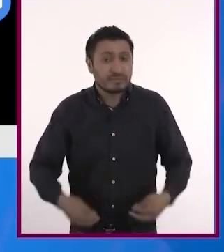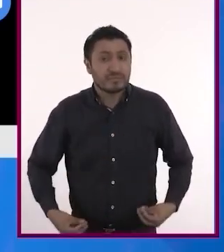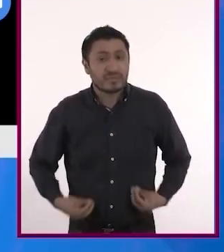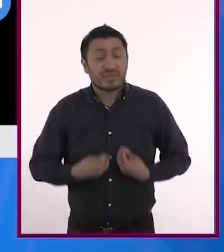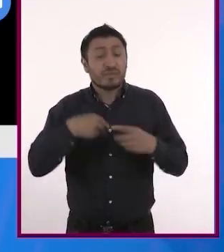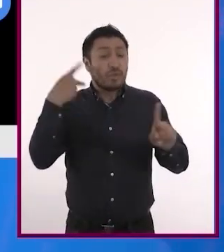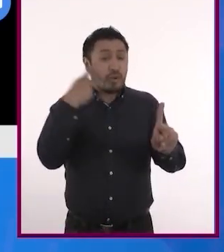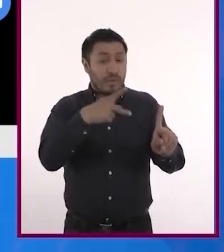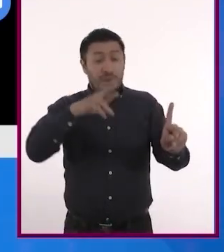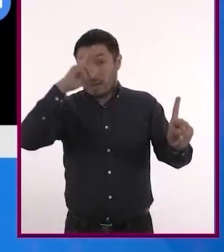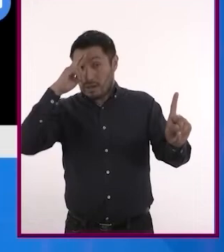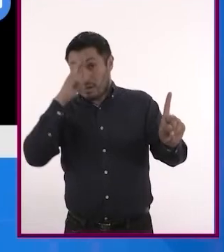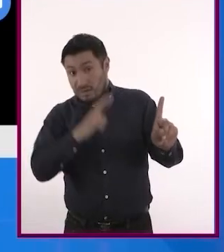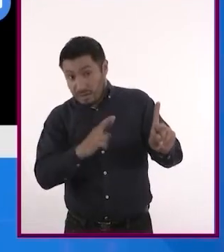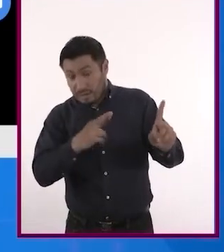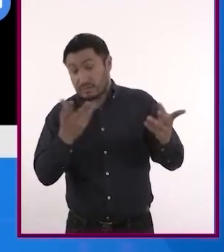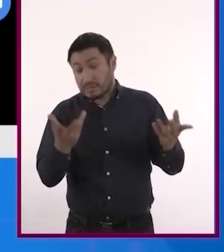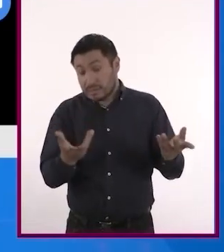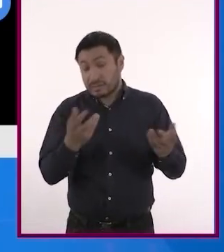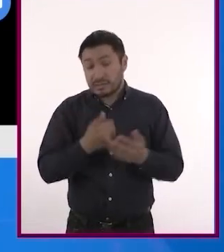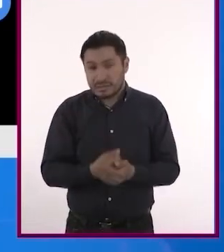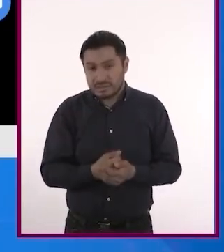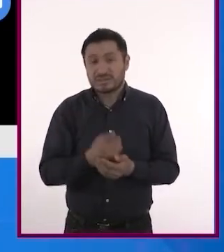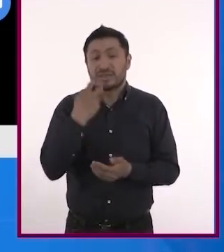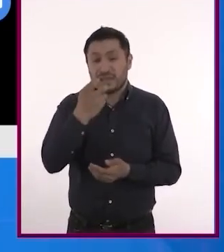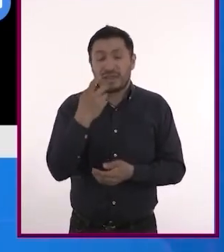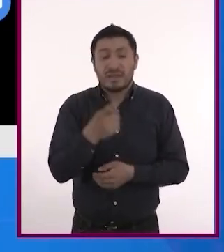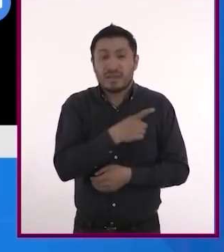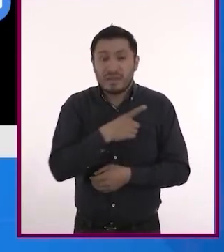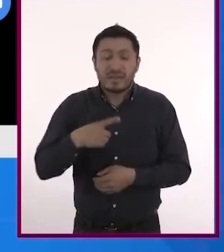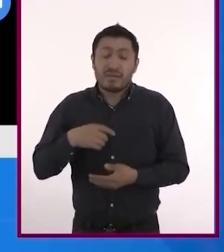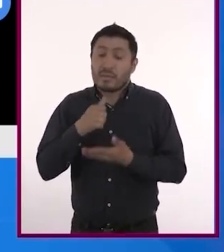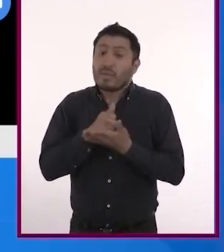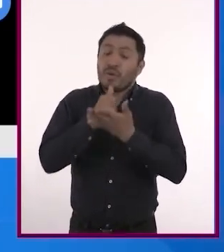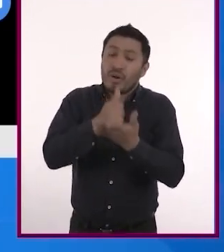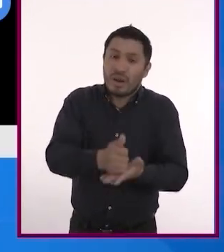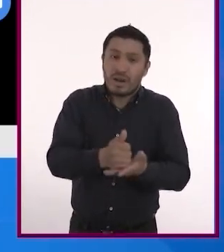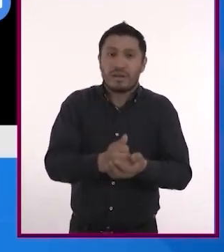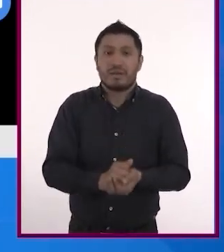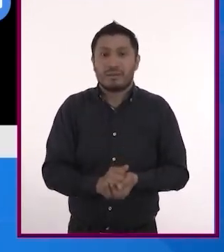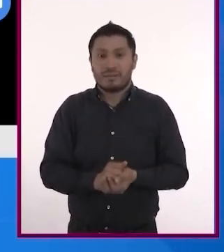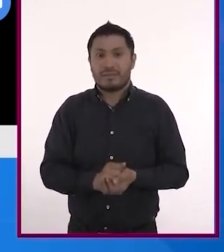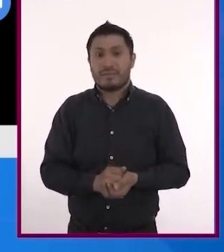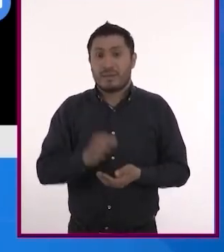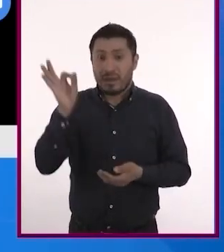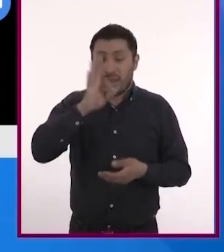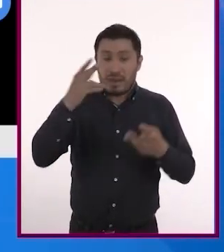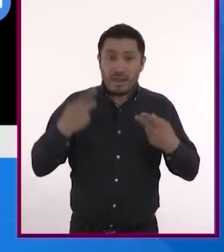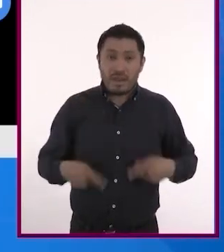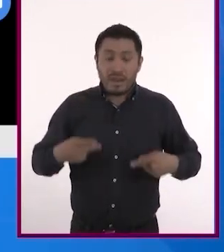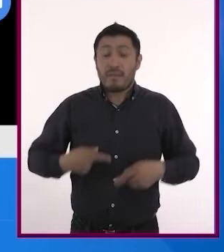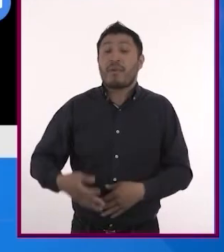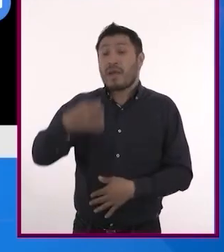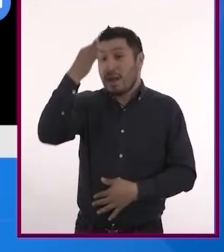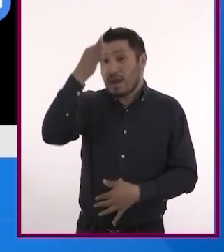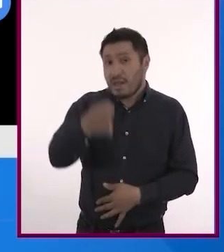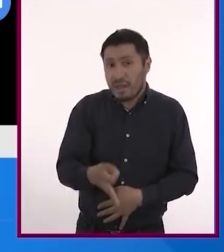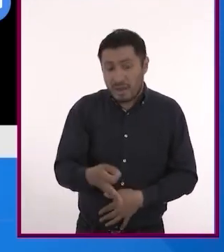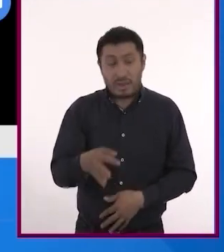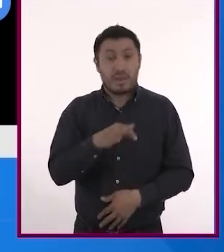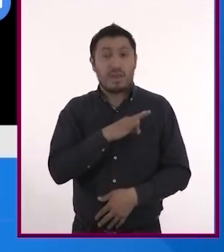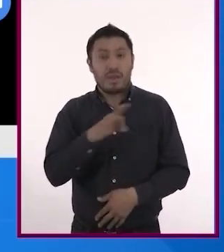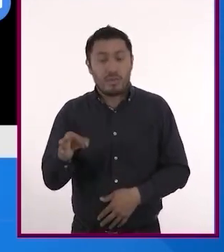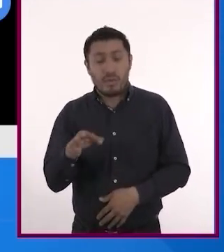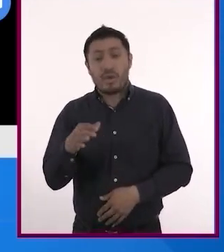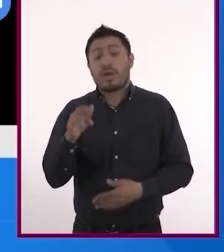el entorno. Es central que podamos ayudar, que si la persona acepta,